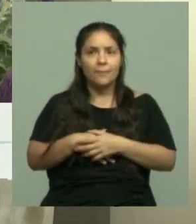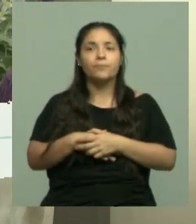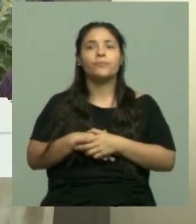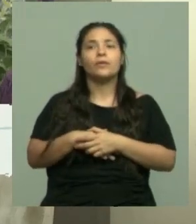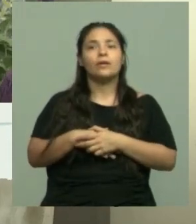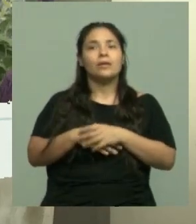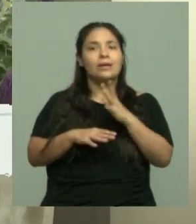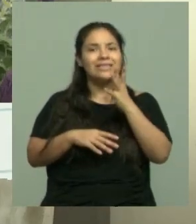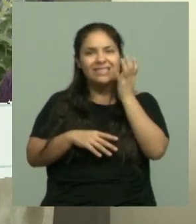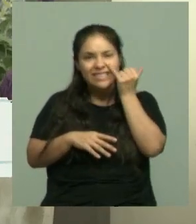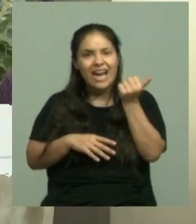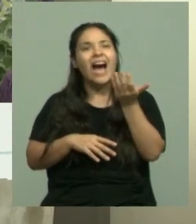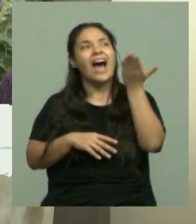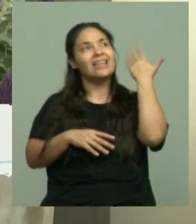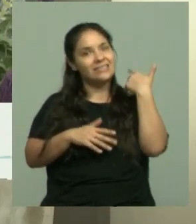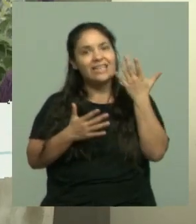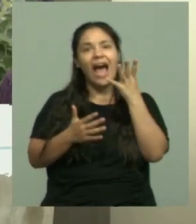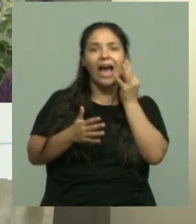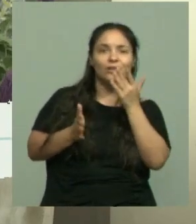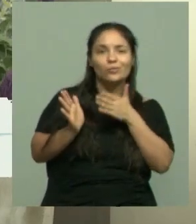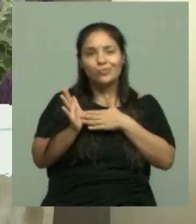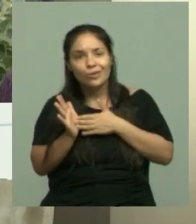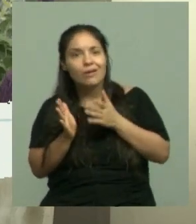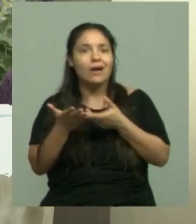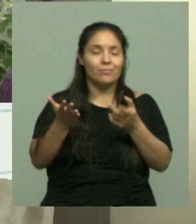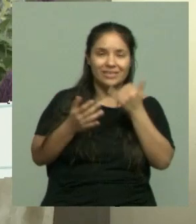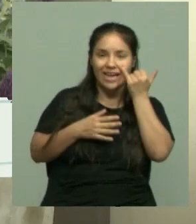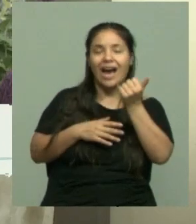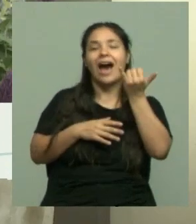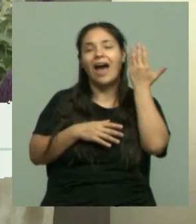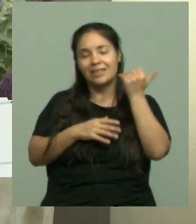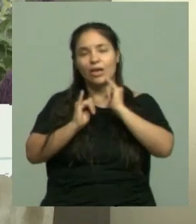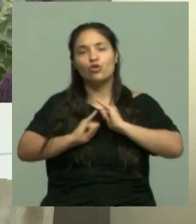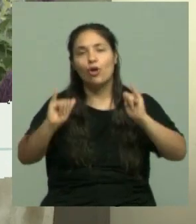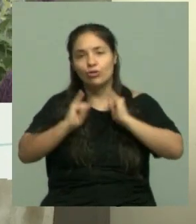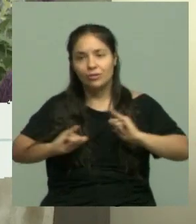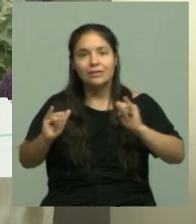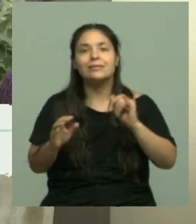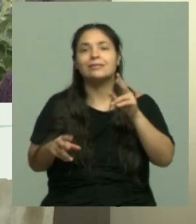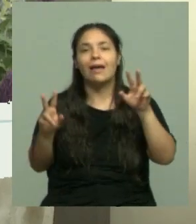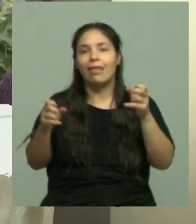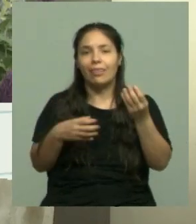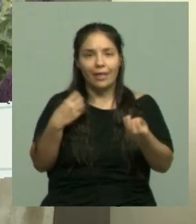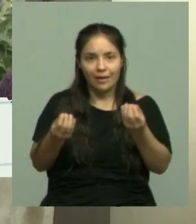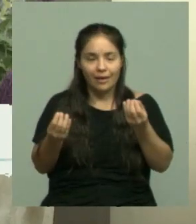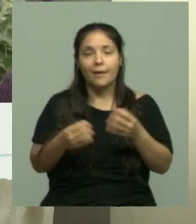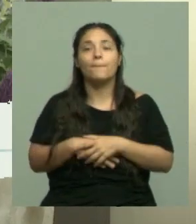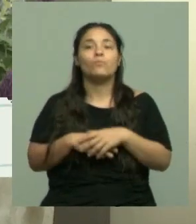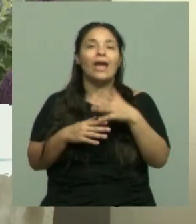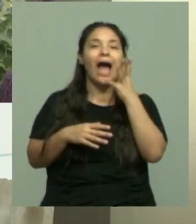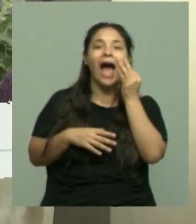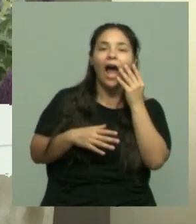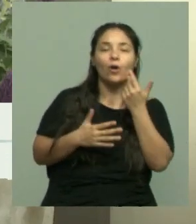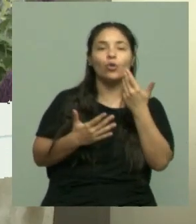se han dado, porque lo hemos dicho, lo hemos repasado como noticia, lo hemos leído en los medios internacionales, esto de, se hablaba de la posibilidad de